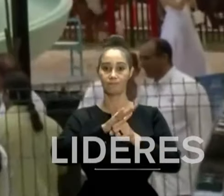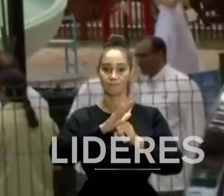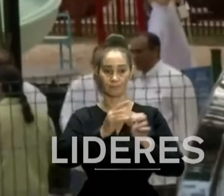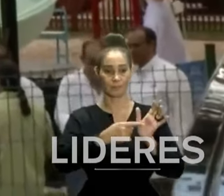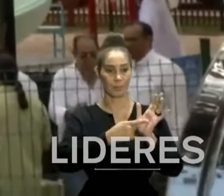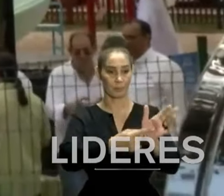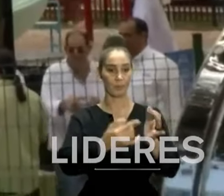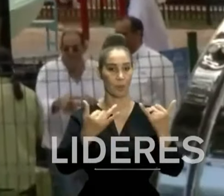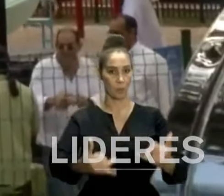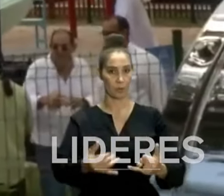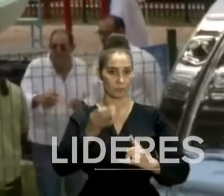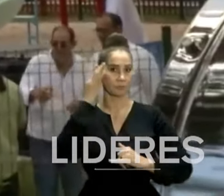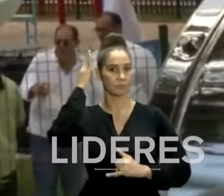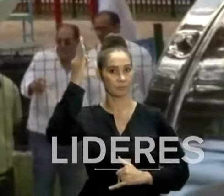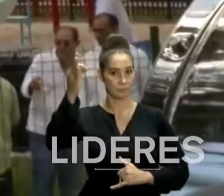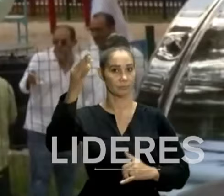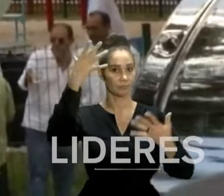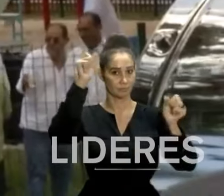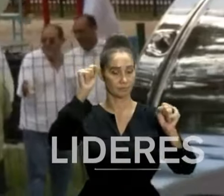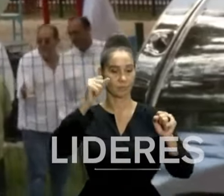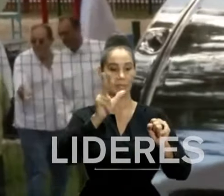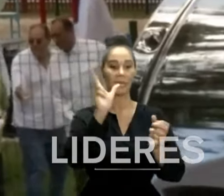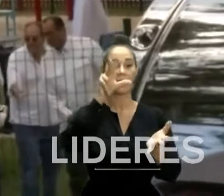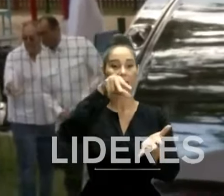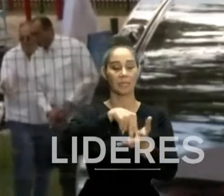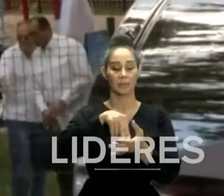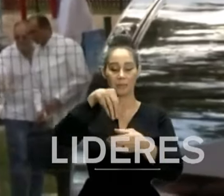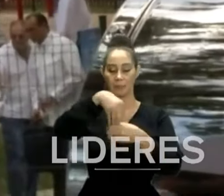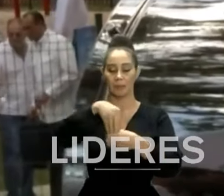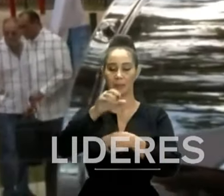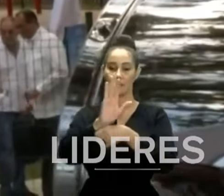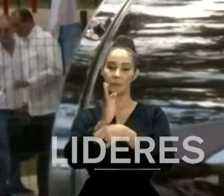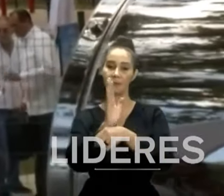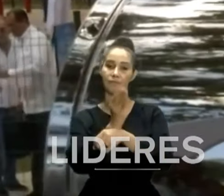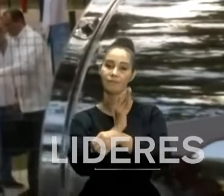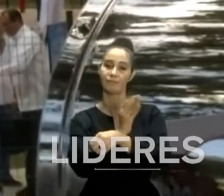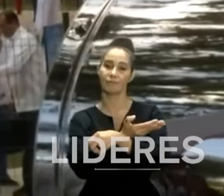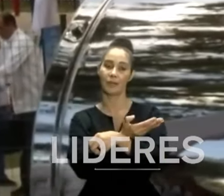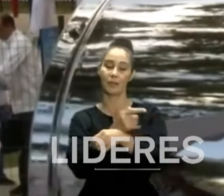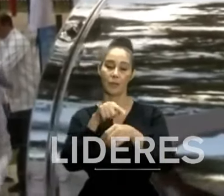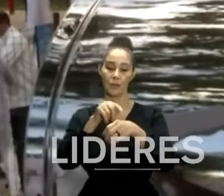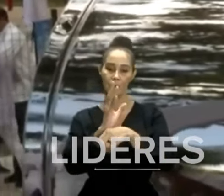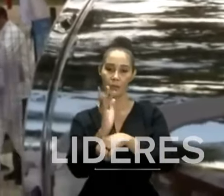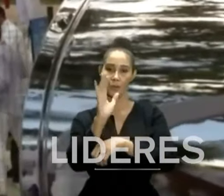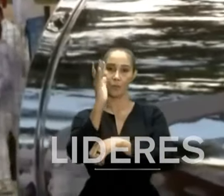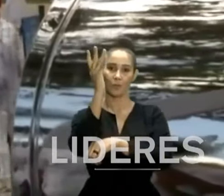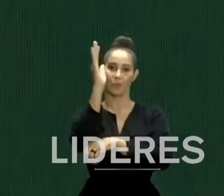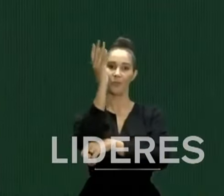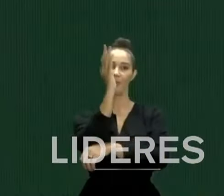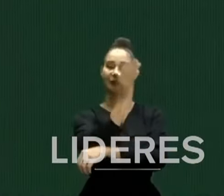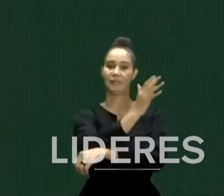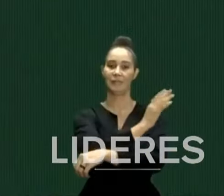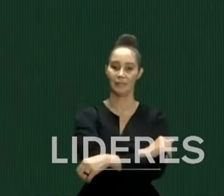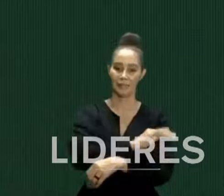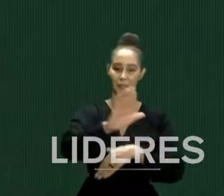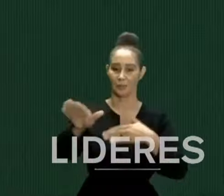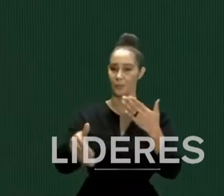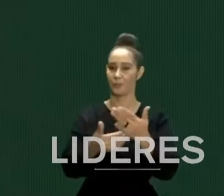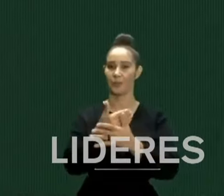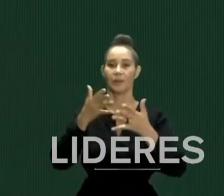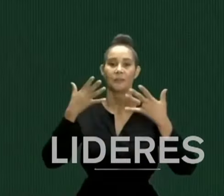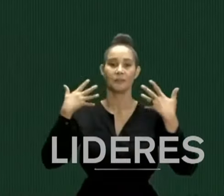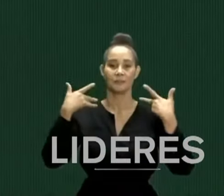presente y de futuro, presidente. Ahí hay 3.000 maticas. Y cuando esas maticas crezcan, eso será un nuevo pulmón para